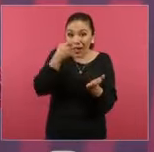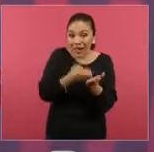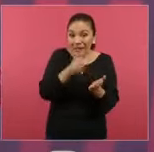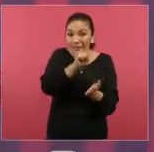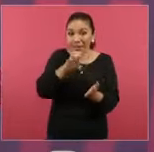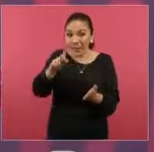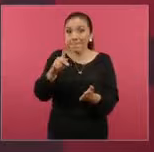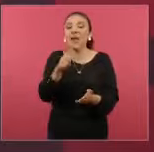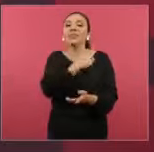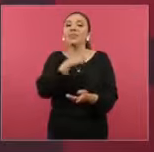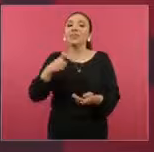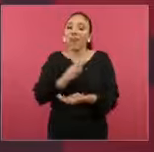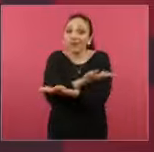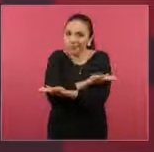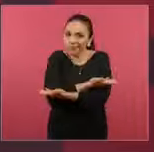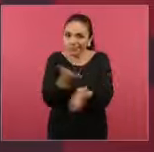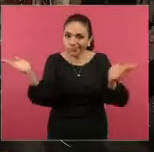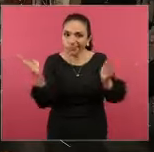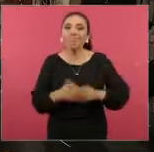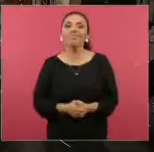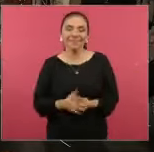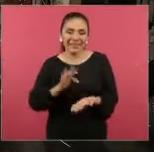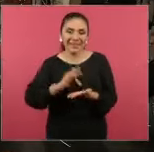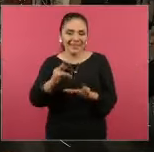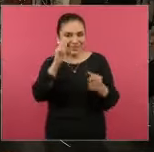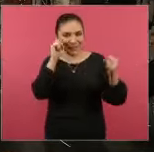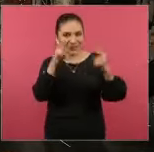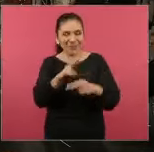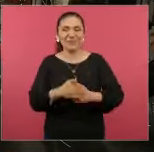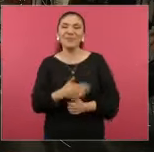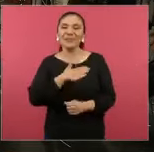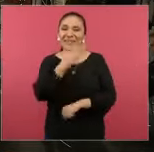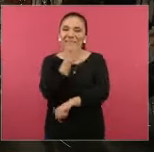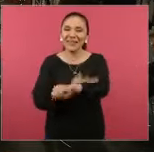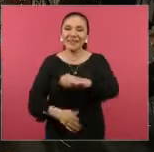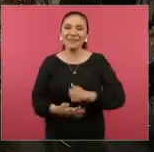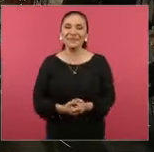en las aulas. Nos vemos después. Buenas tardes. Gracias.